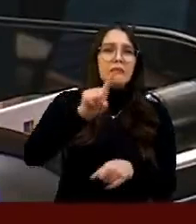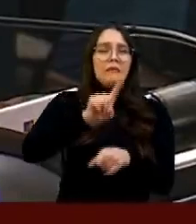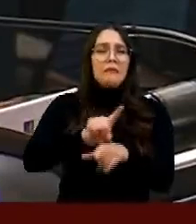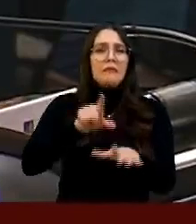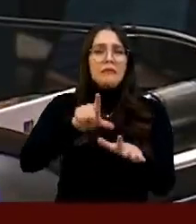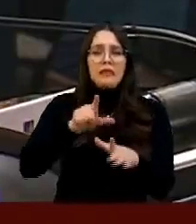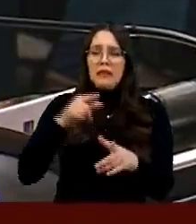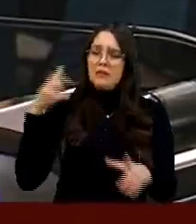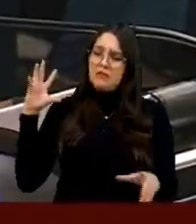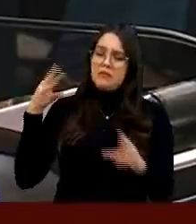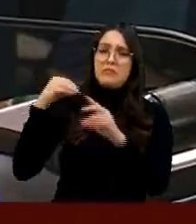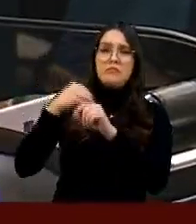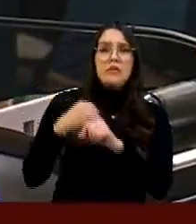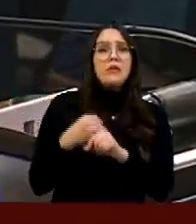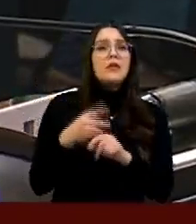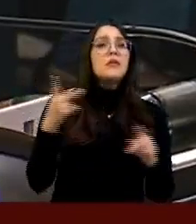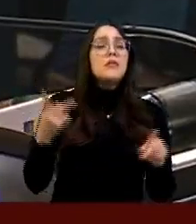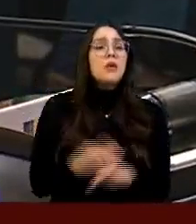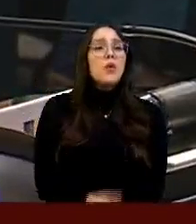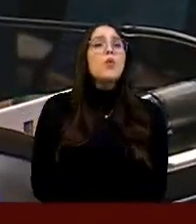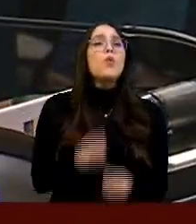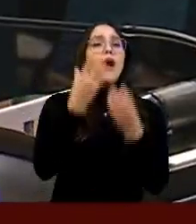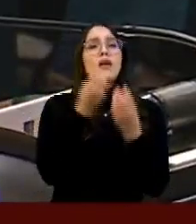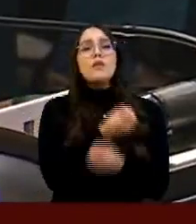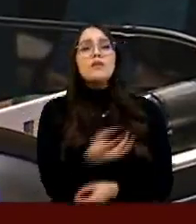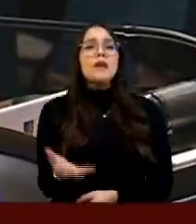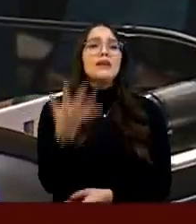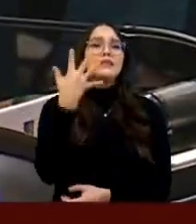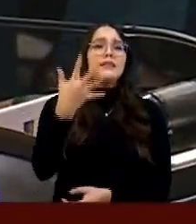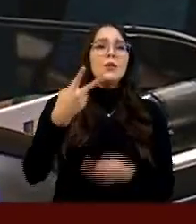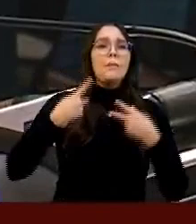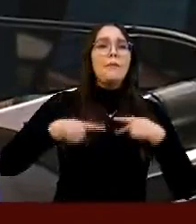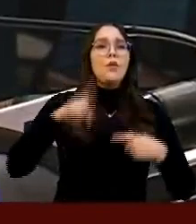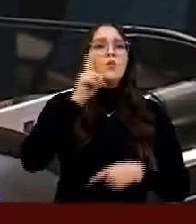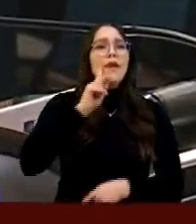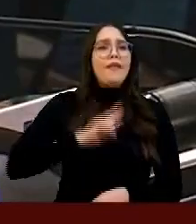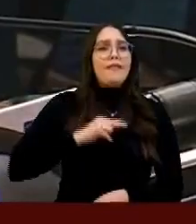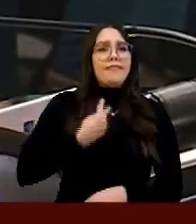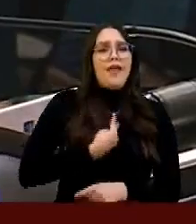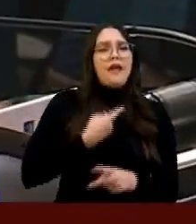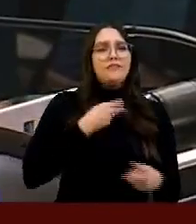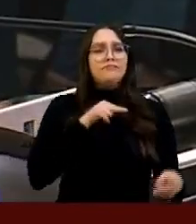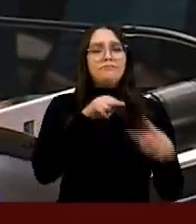días, poquitos más de 15, 5 asesinatos a mujeres trans